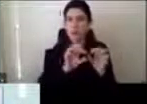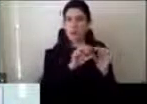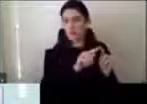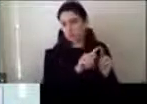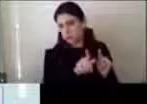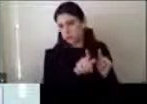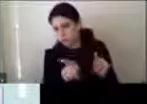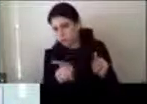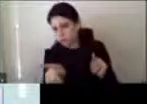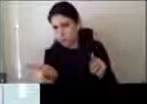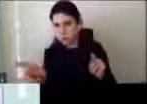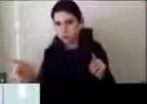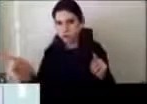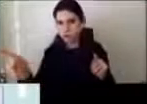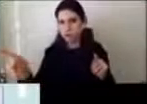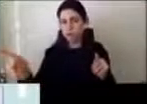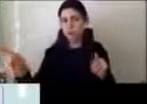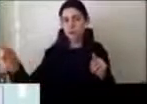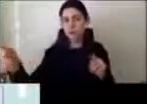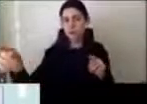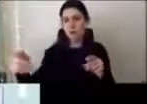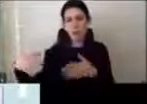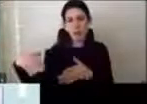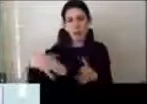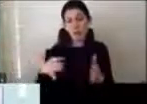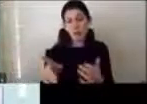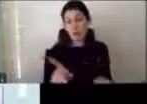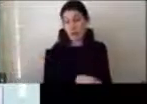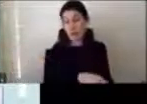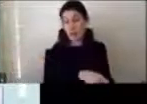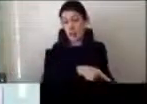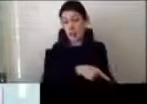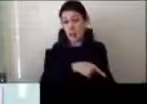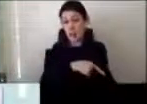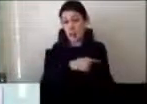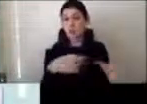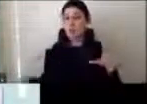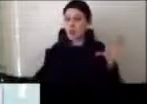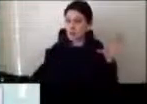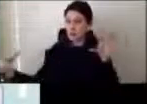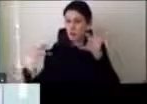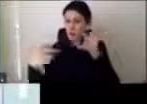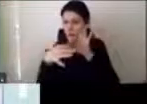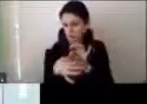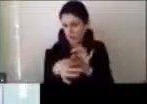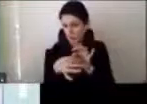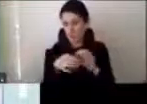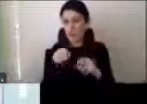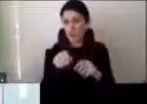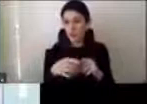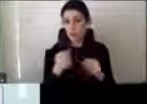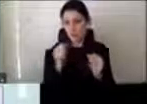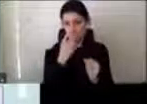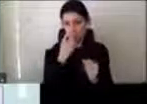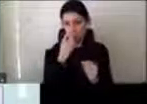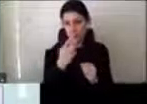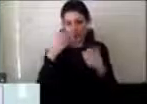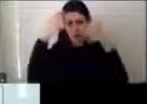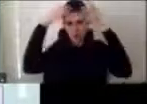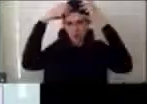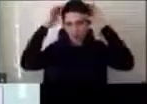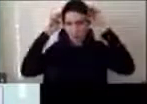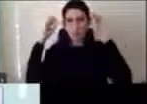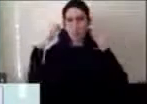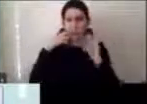conectar dos núcleos que están aparentemente muy alejados. Y eso lo evidenciamos en el cerebro